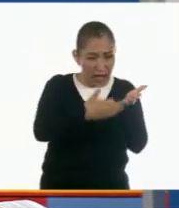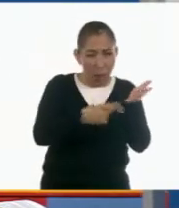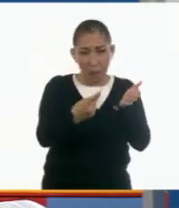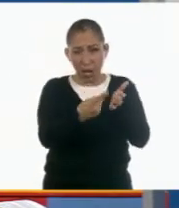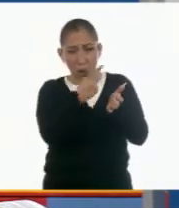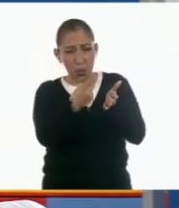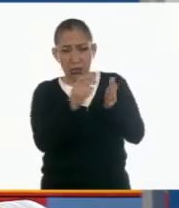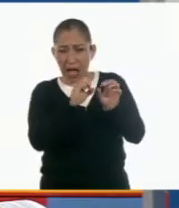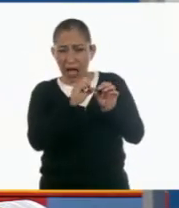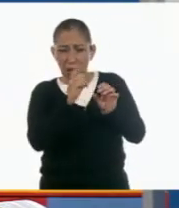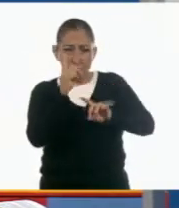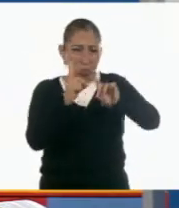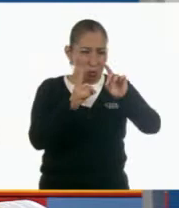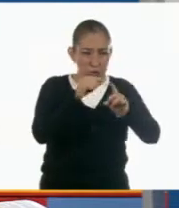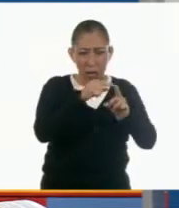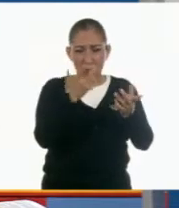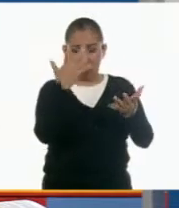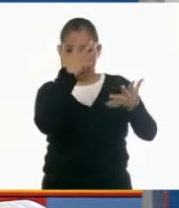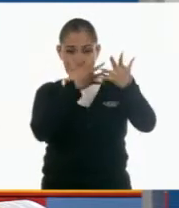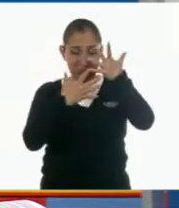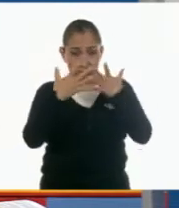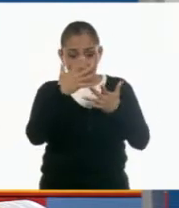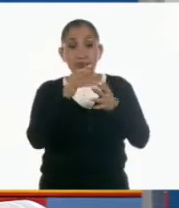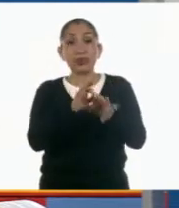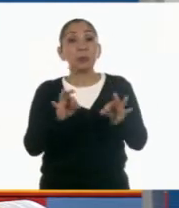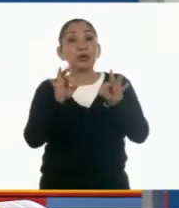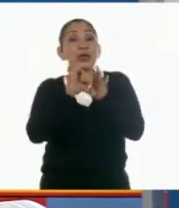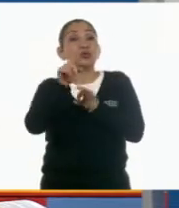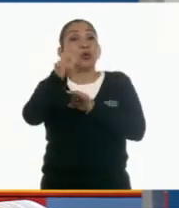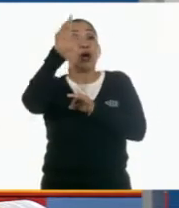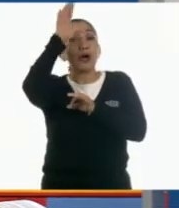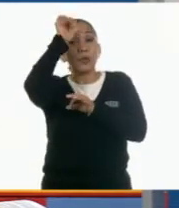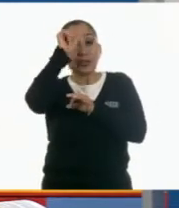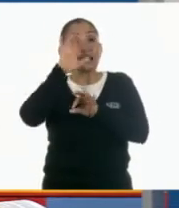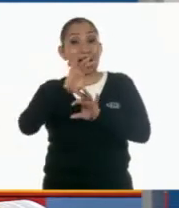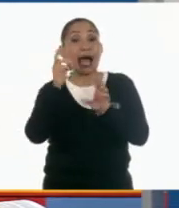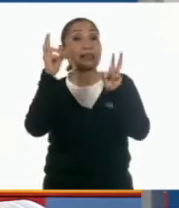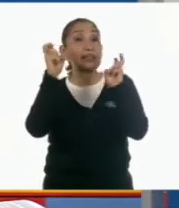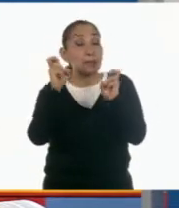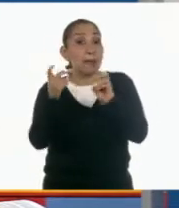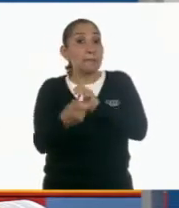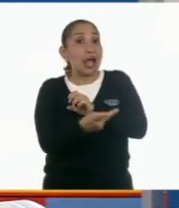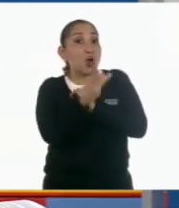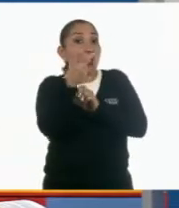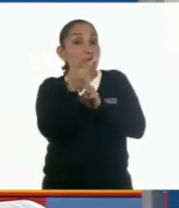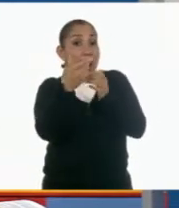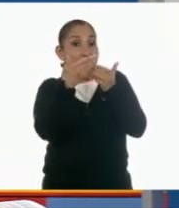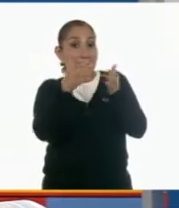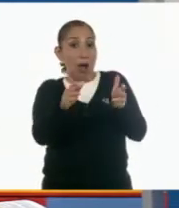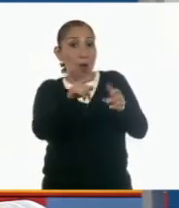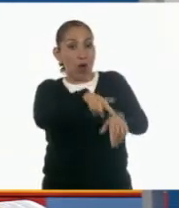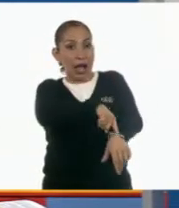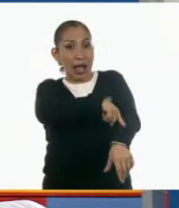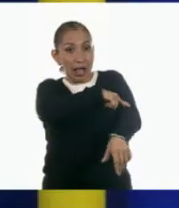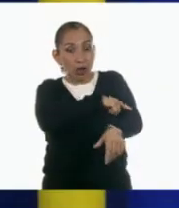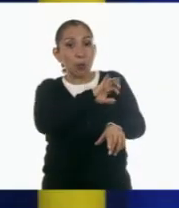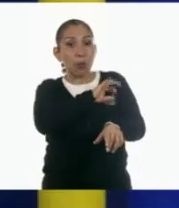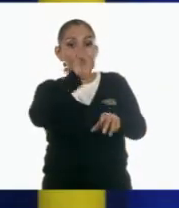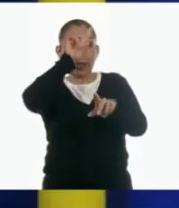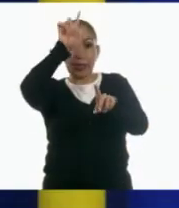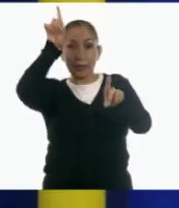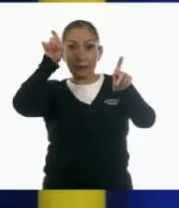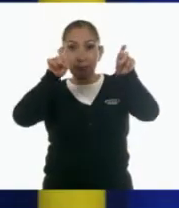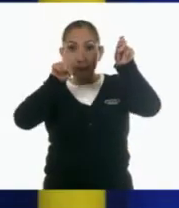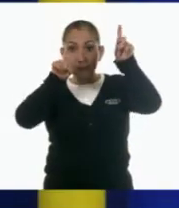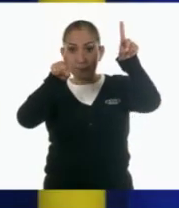pregunta no se entiende? Es también importante que te acuerdes que ya vimos este tema de las preguntas abiertas, que deben de ir con su signo de